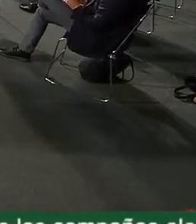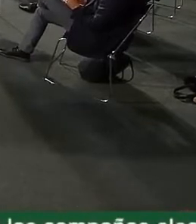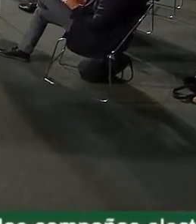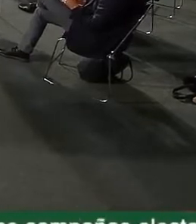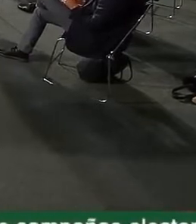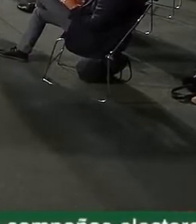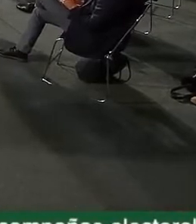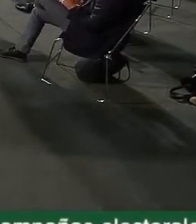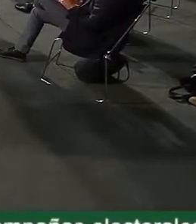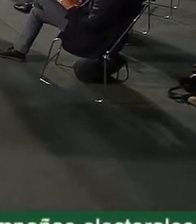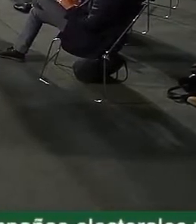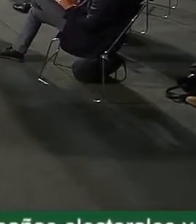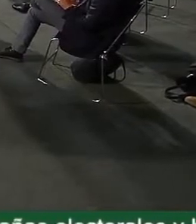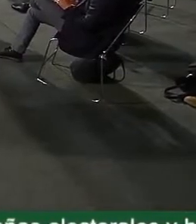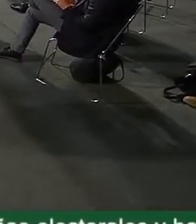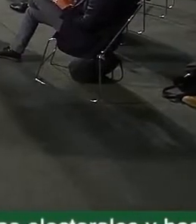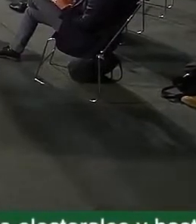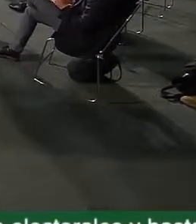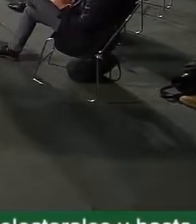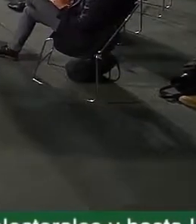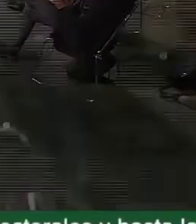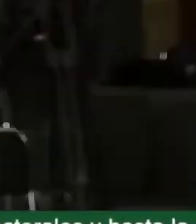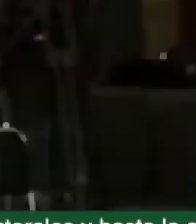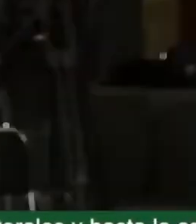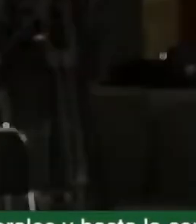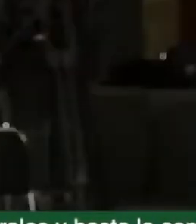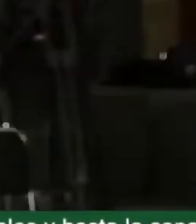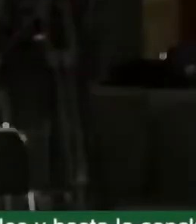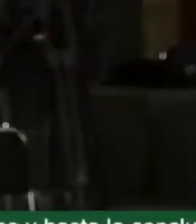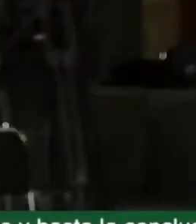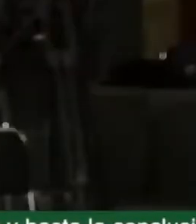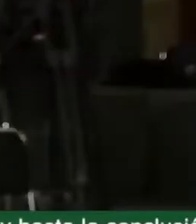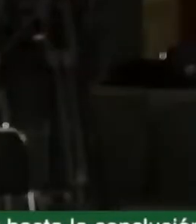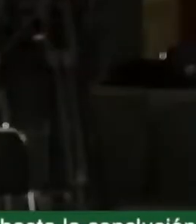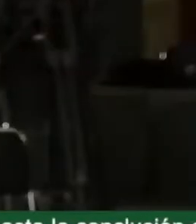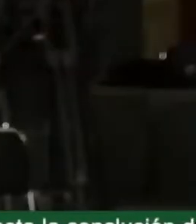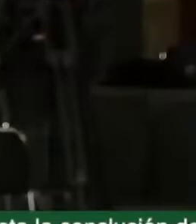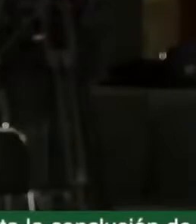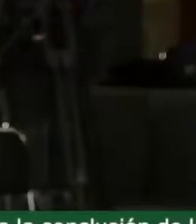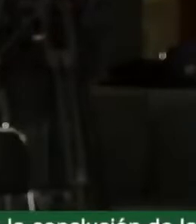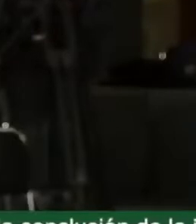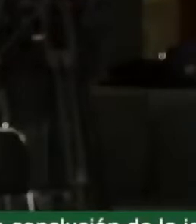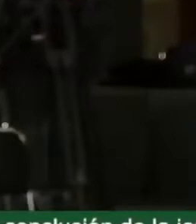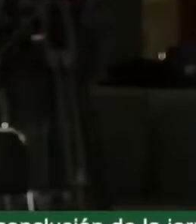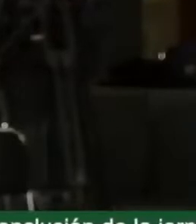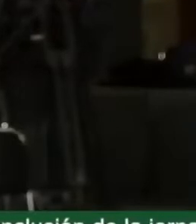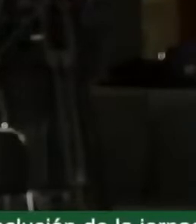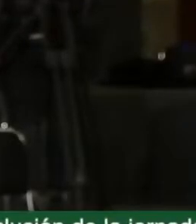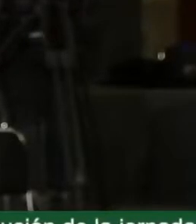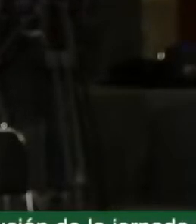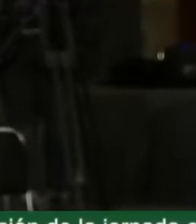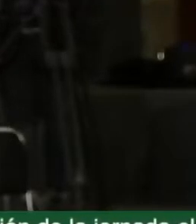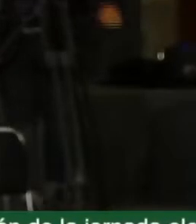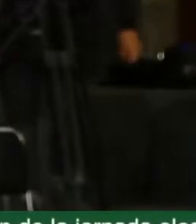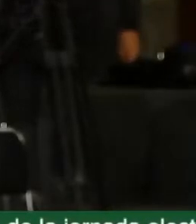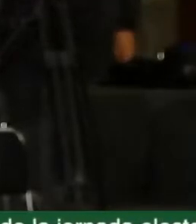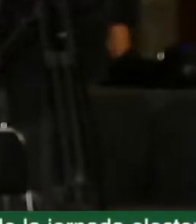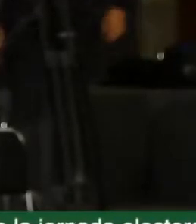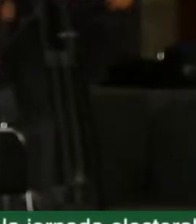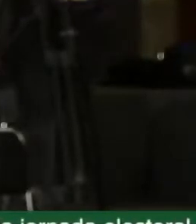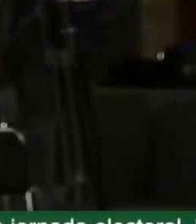salió avante de estas acusaciones porque prescribieron los delitos, no porque resultara